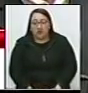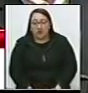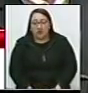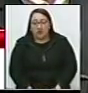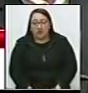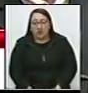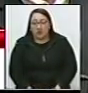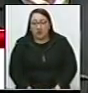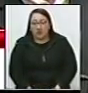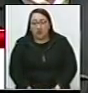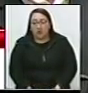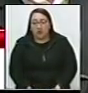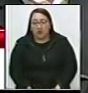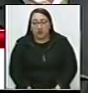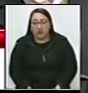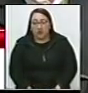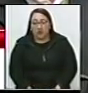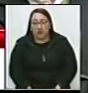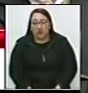Tiempo de...